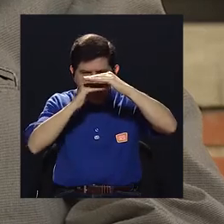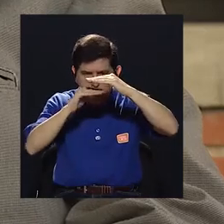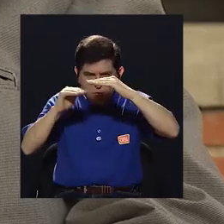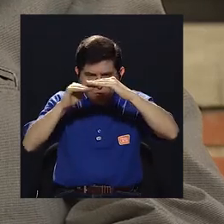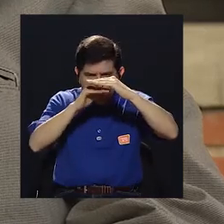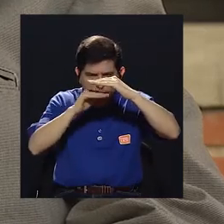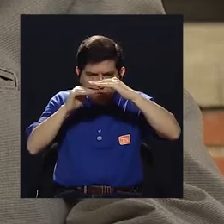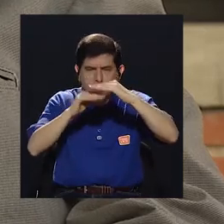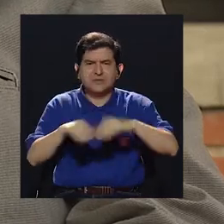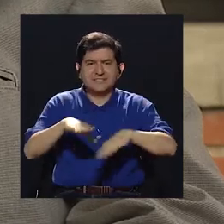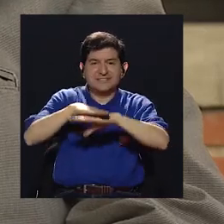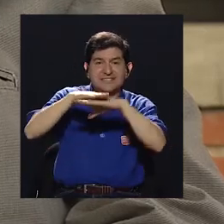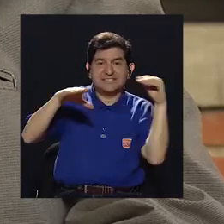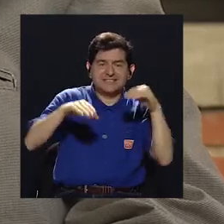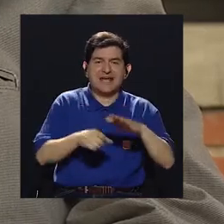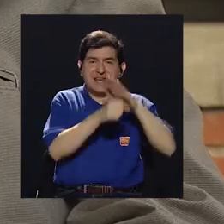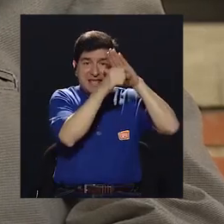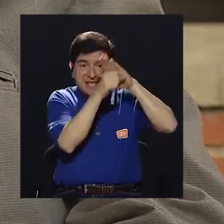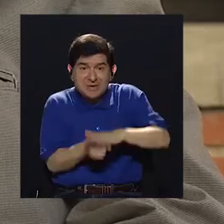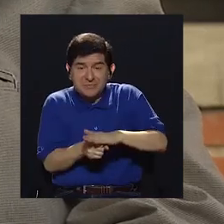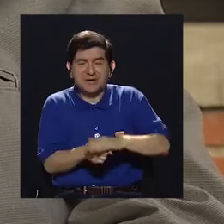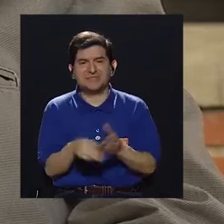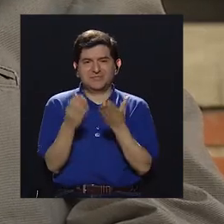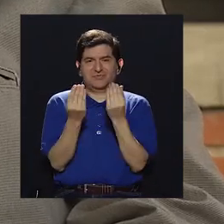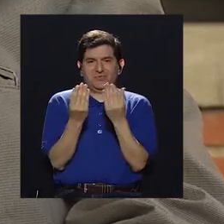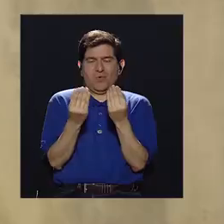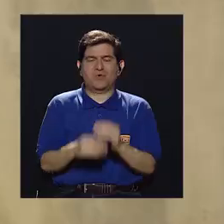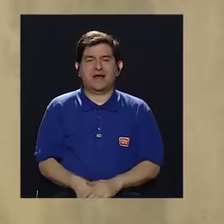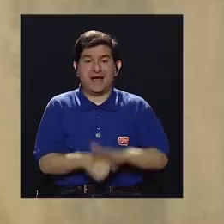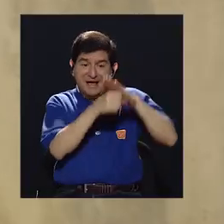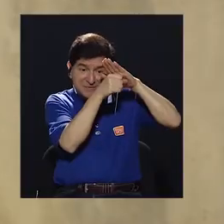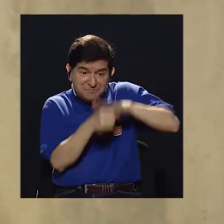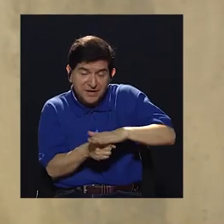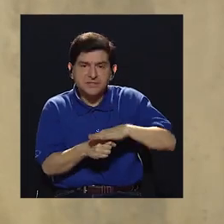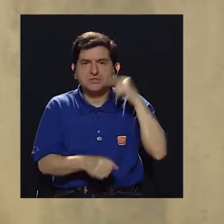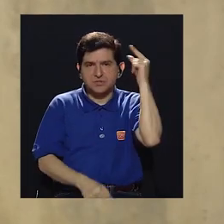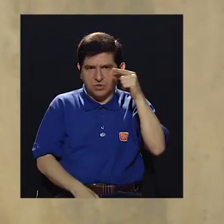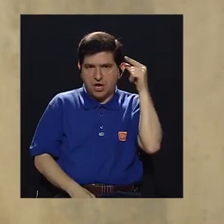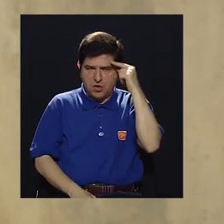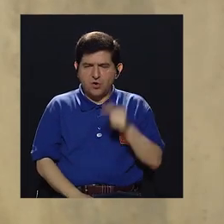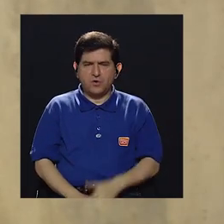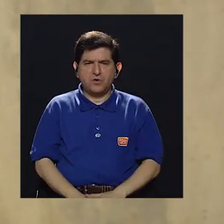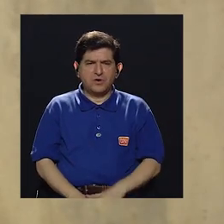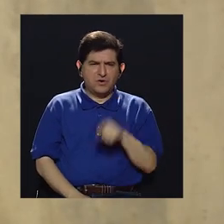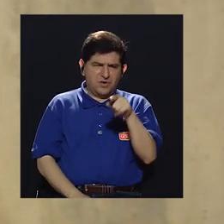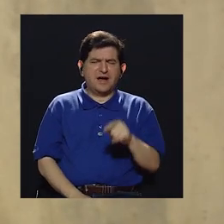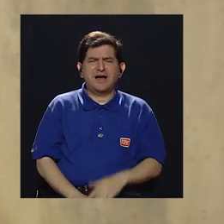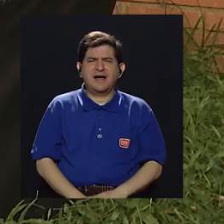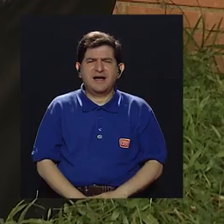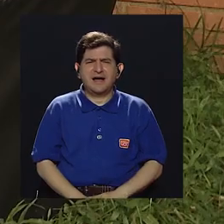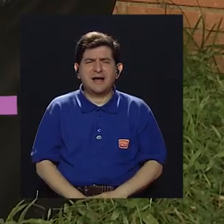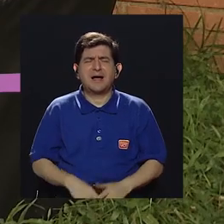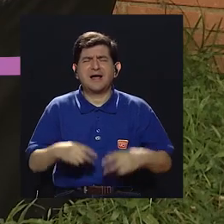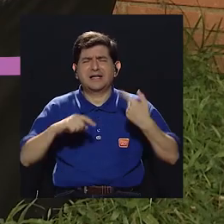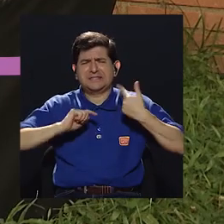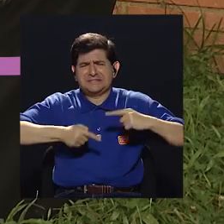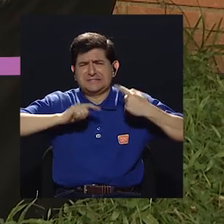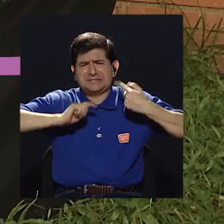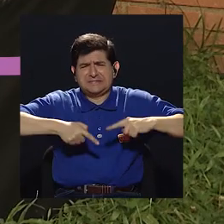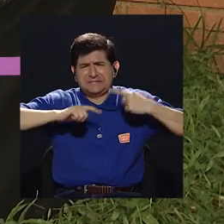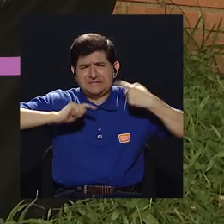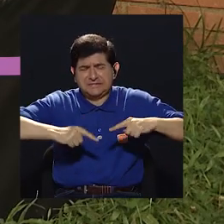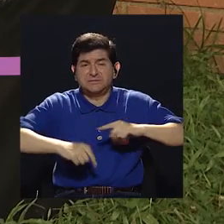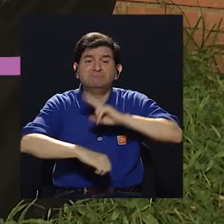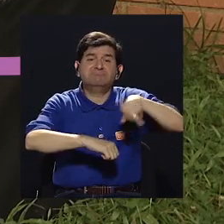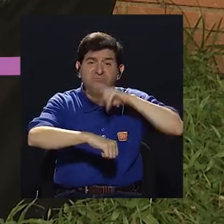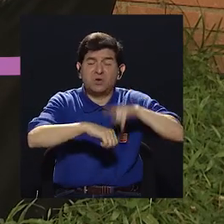esa consistencia del disco se sale y presiona una raíz nerviosa. Al presionarla, pues obviamente se irrita una de esas ramas y produce mucho dolor.